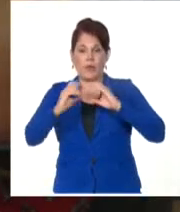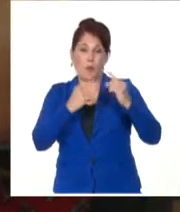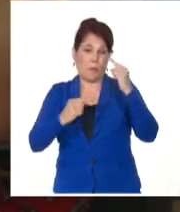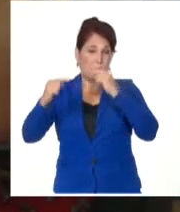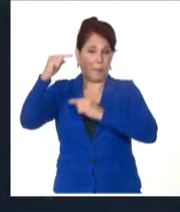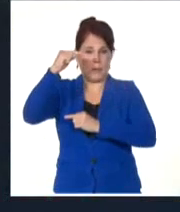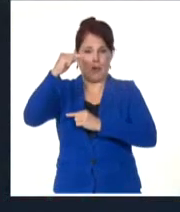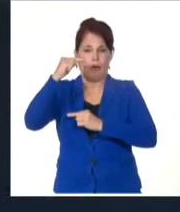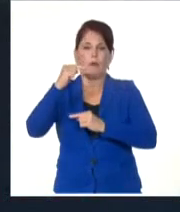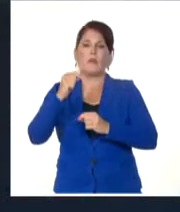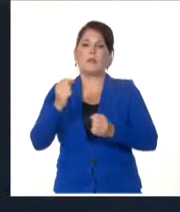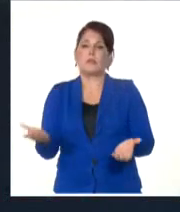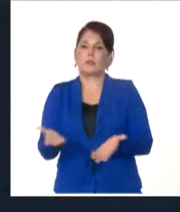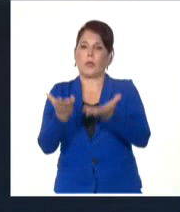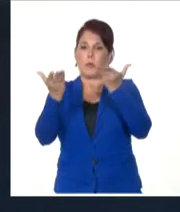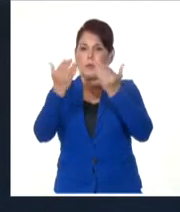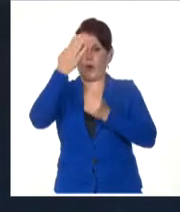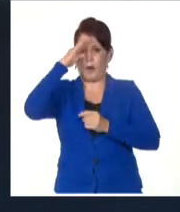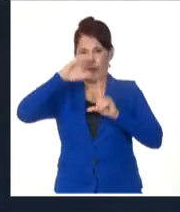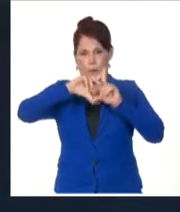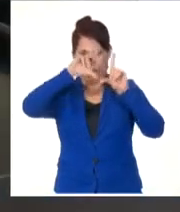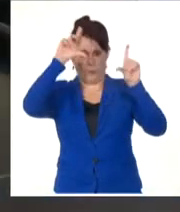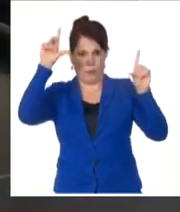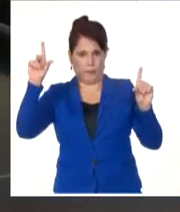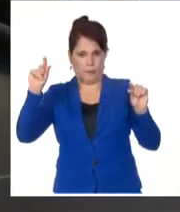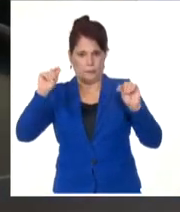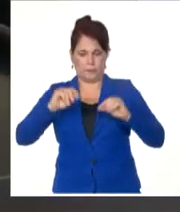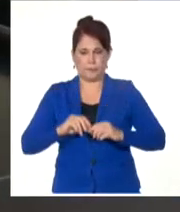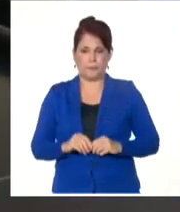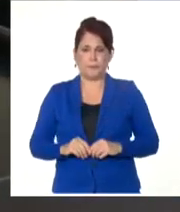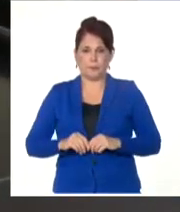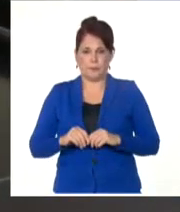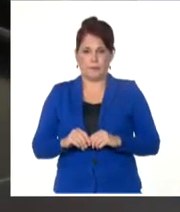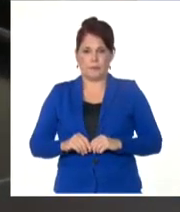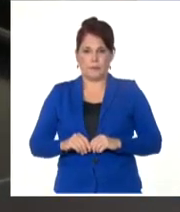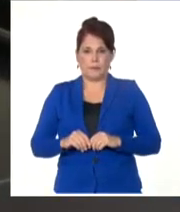país. Lisette Márquez, Sistema Informativo de la Televisión Cubana.